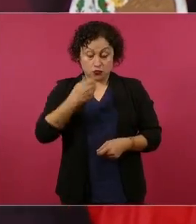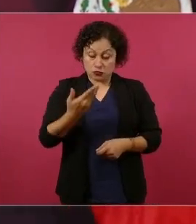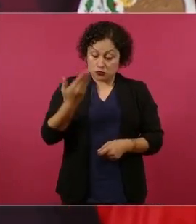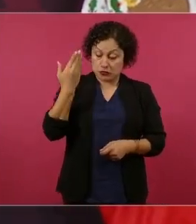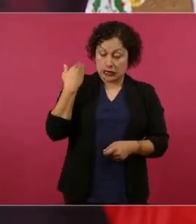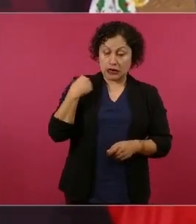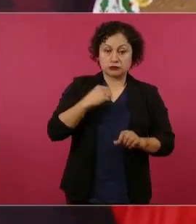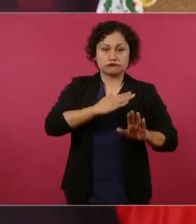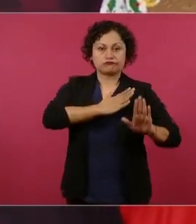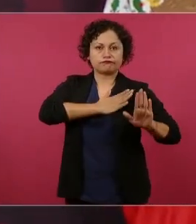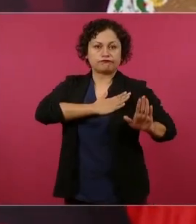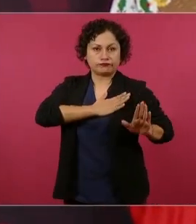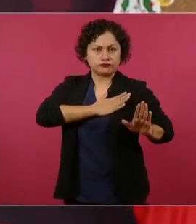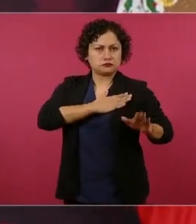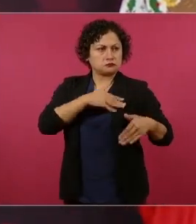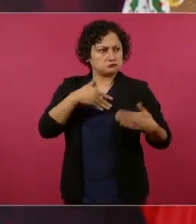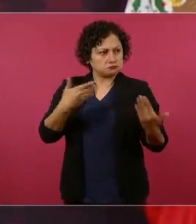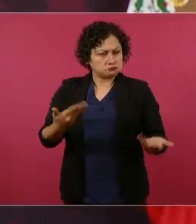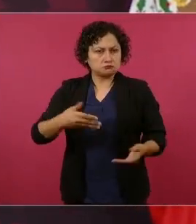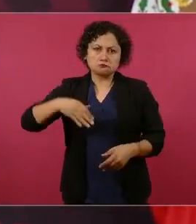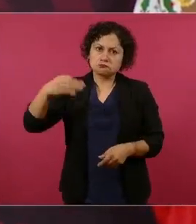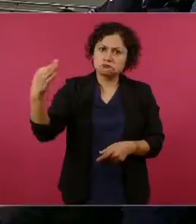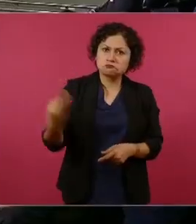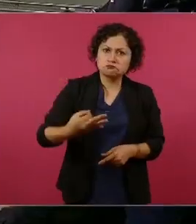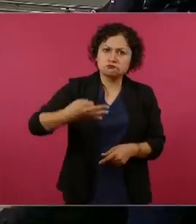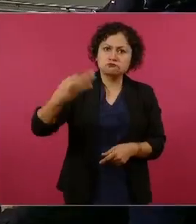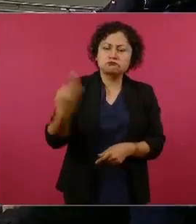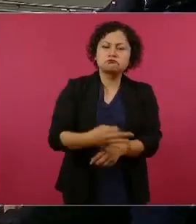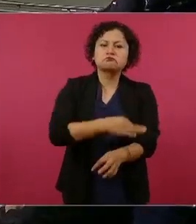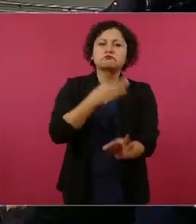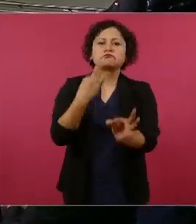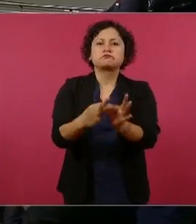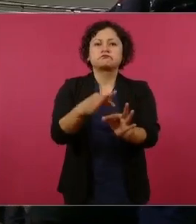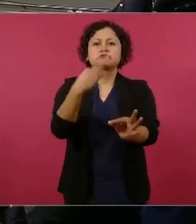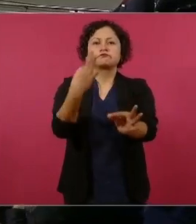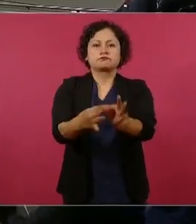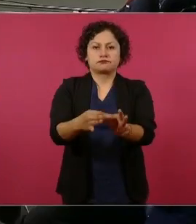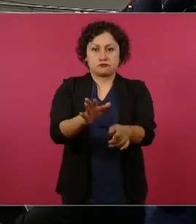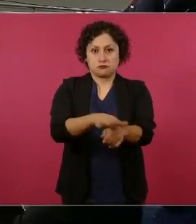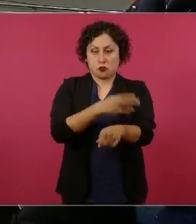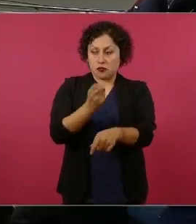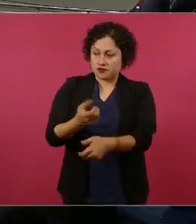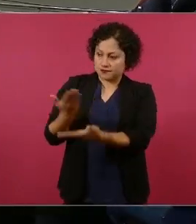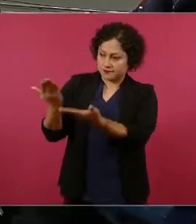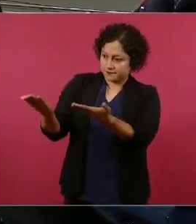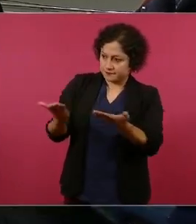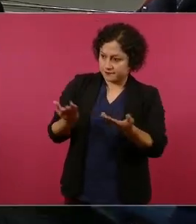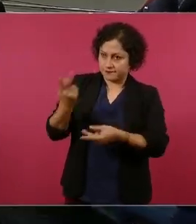los técnicos directivos de la comisión que nos informen.